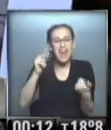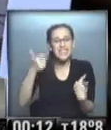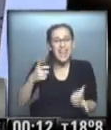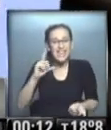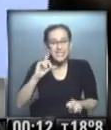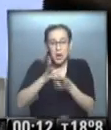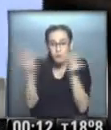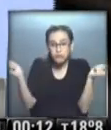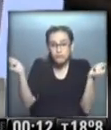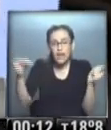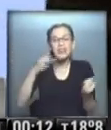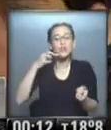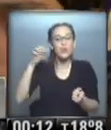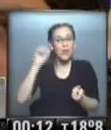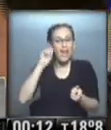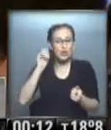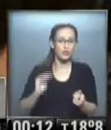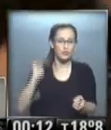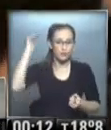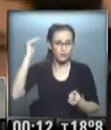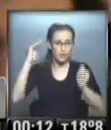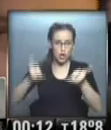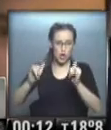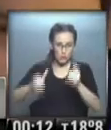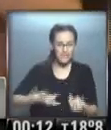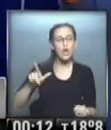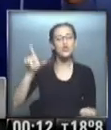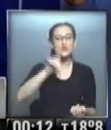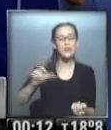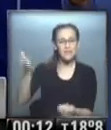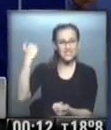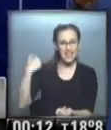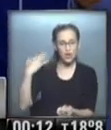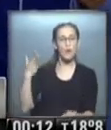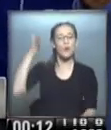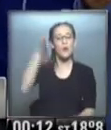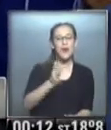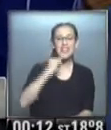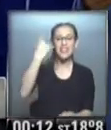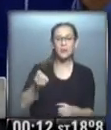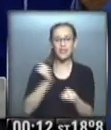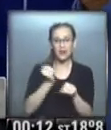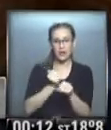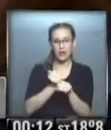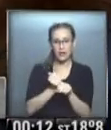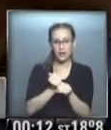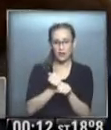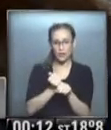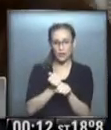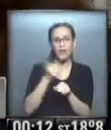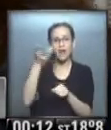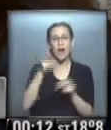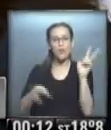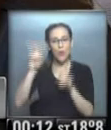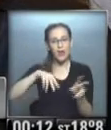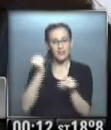Ramos, de 19 años de edad, el pasado lunes cuando iba a una entrevista laboral. Ella salió